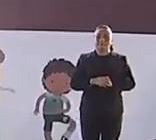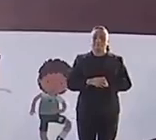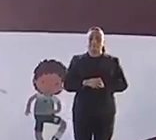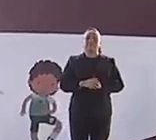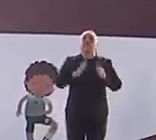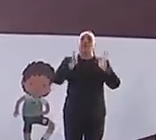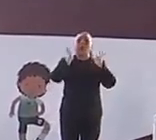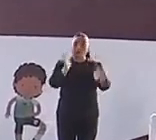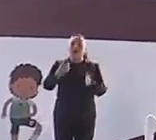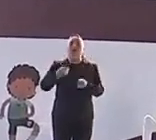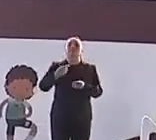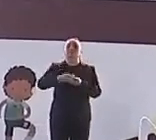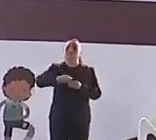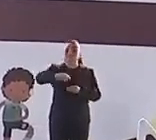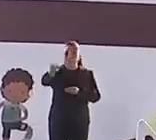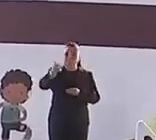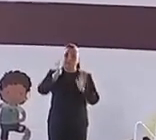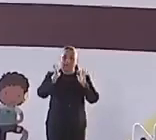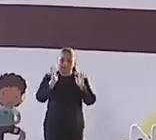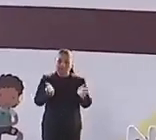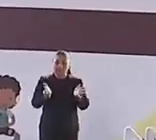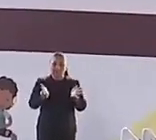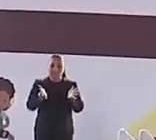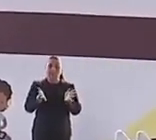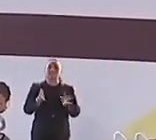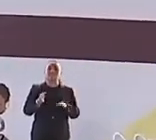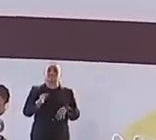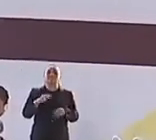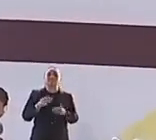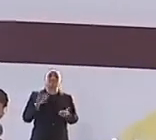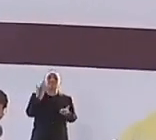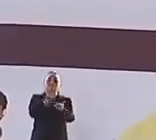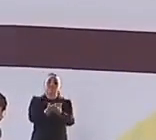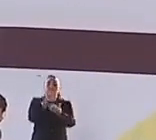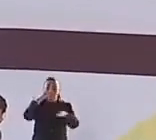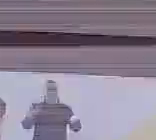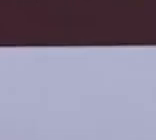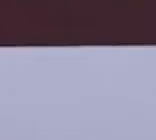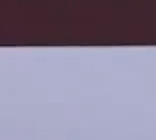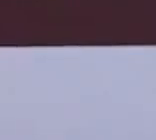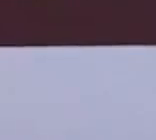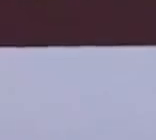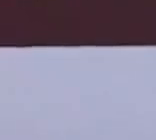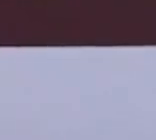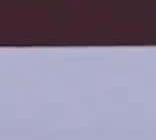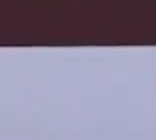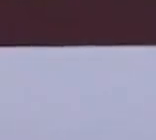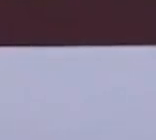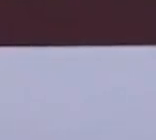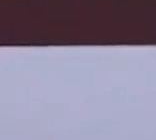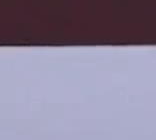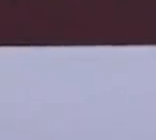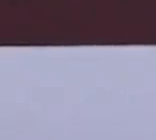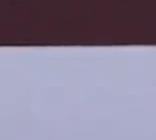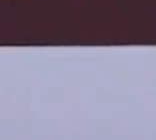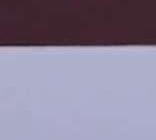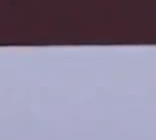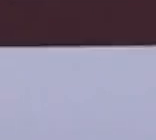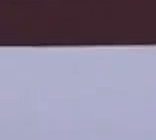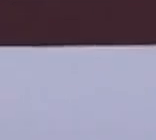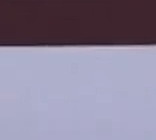ya envié la iniciativa de reforma constitucional para cancelar